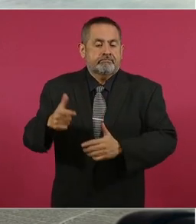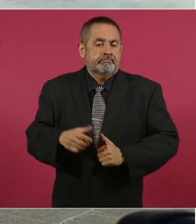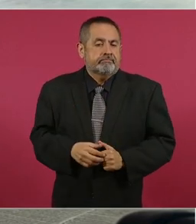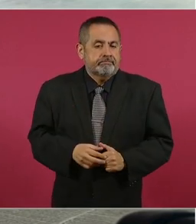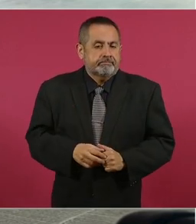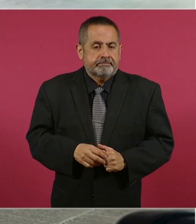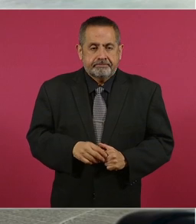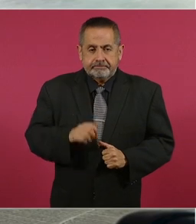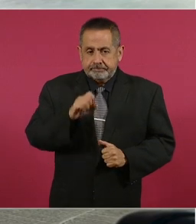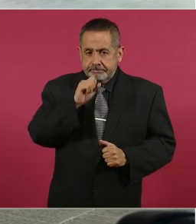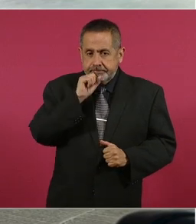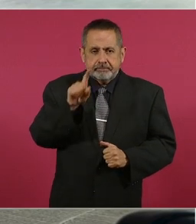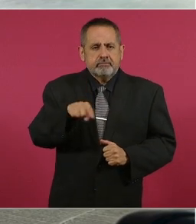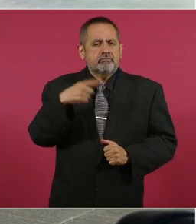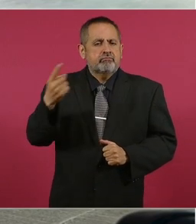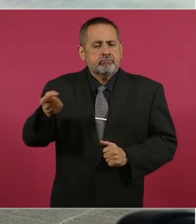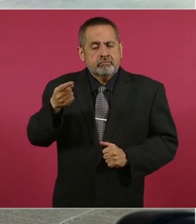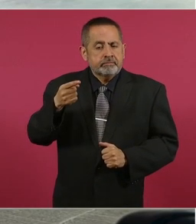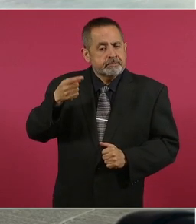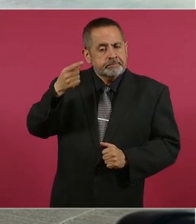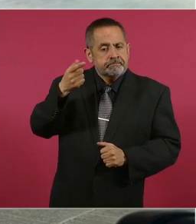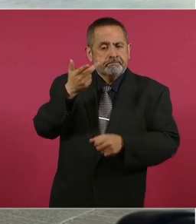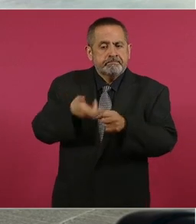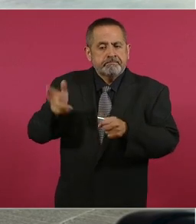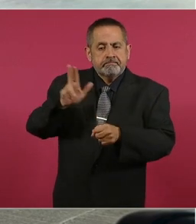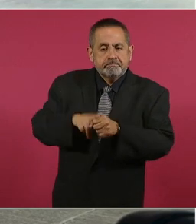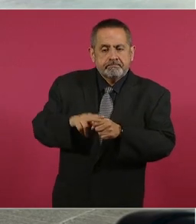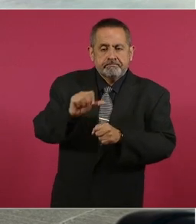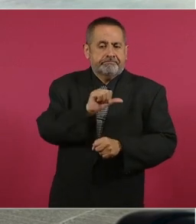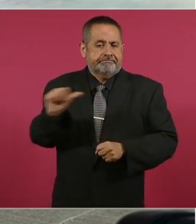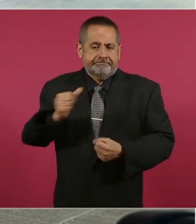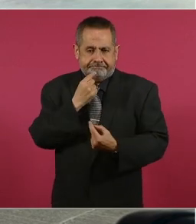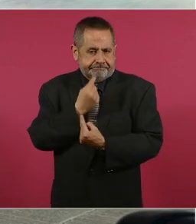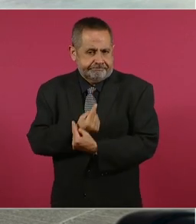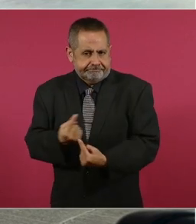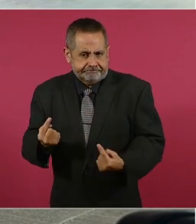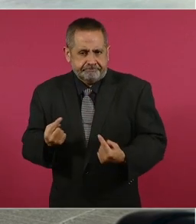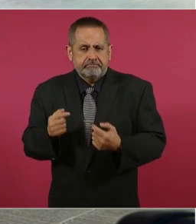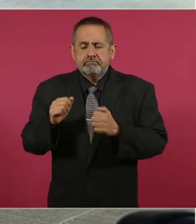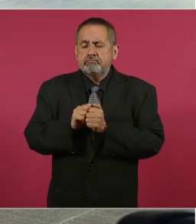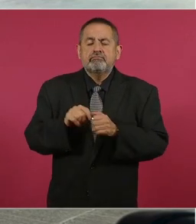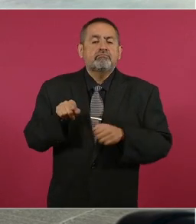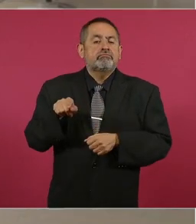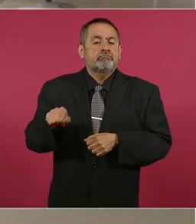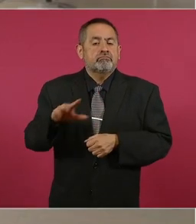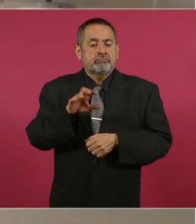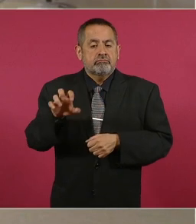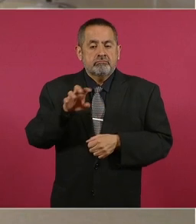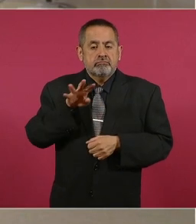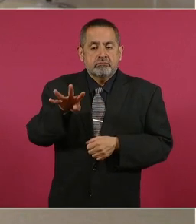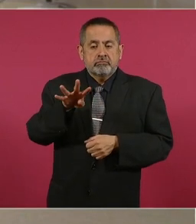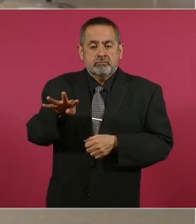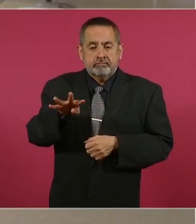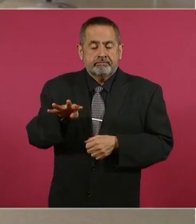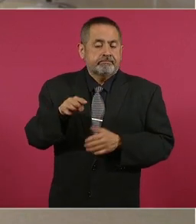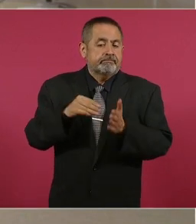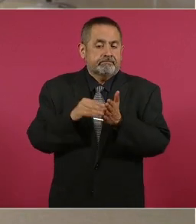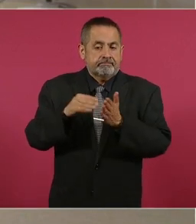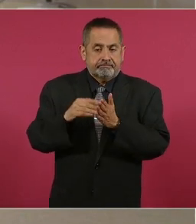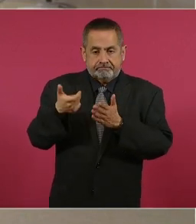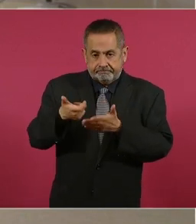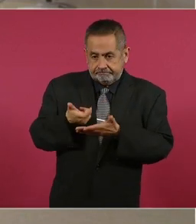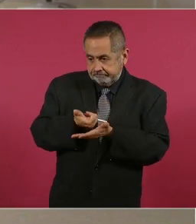hospital pediátrico, que tuvo una inversión de 519 millones de pesos. De pesos